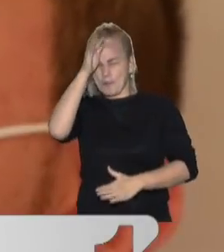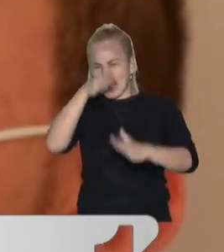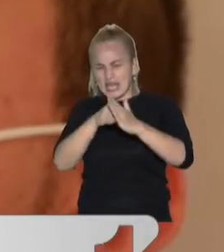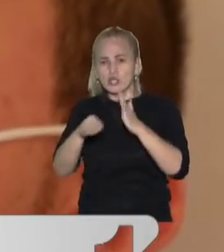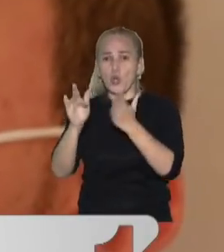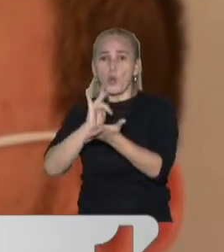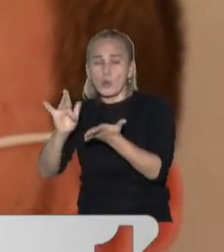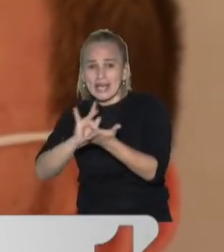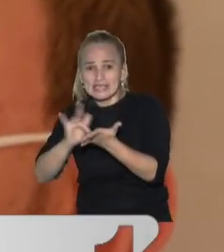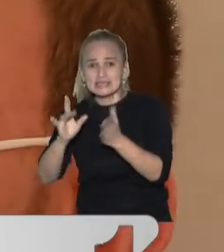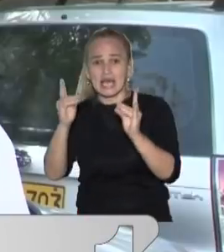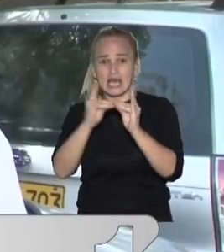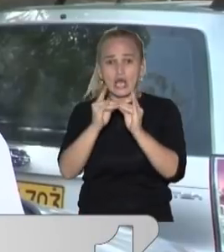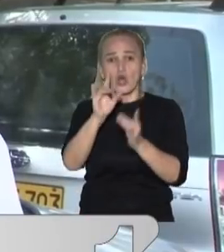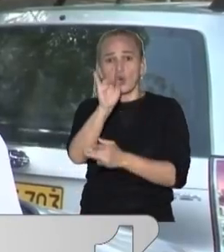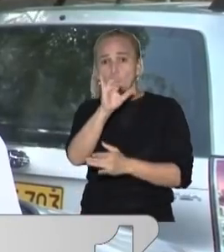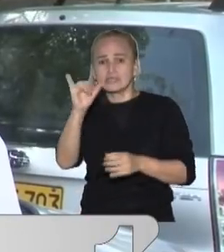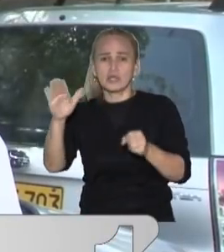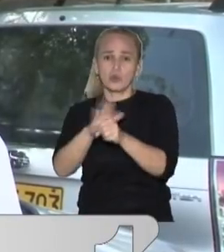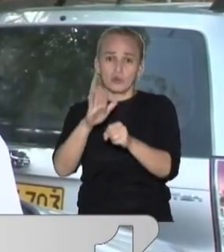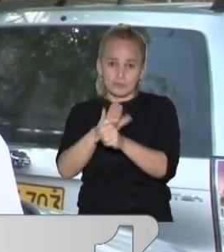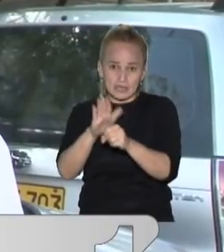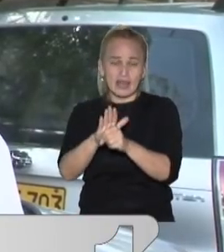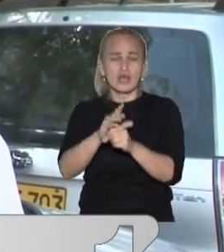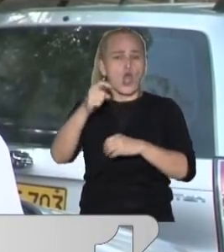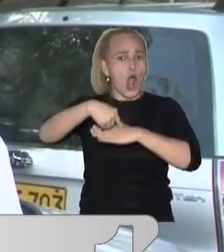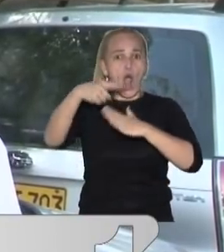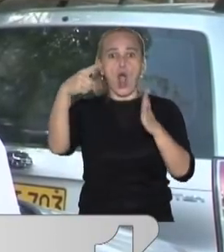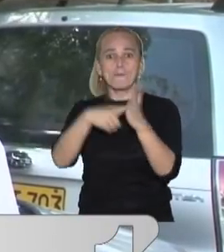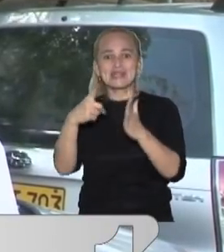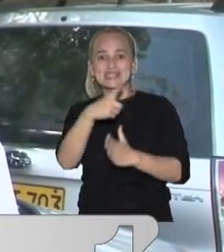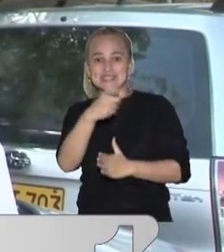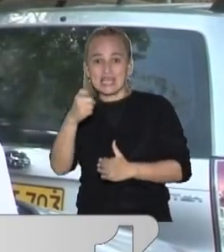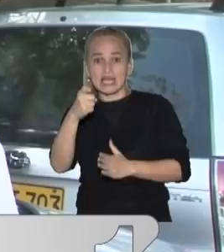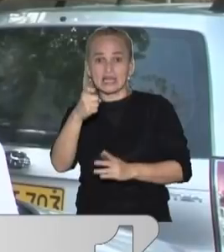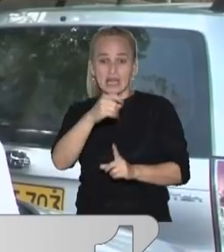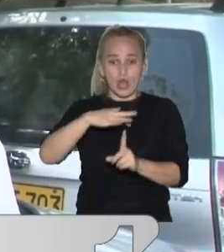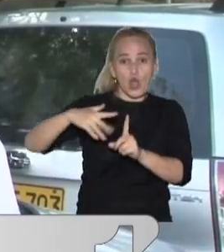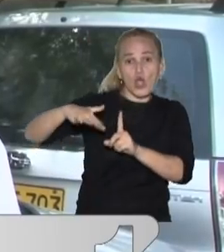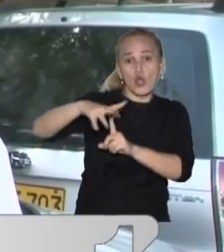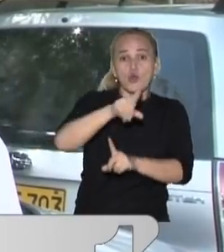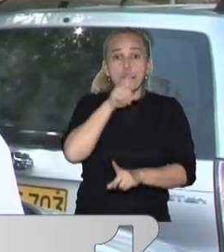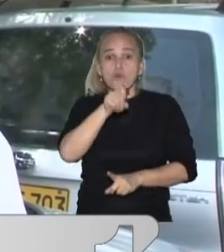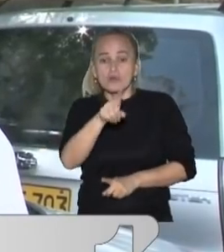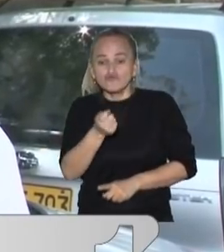y UCI. En el hospital estamos con ocupación del 100% y el área metropolitana está cercana al